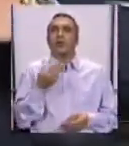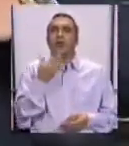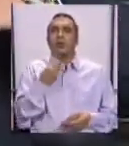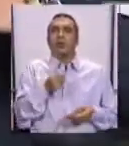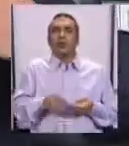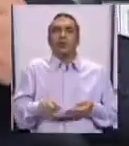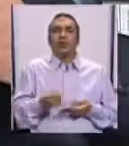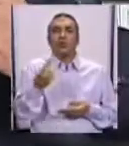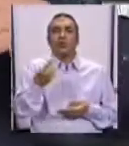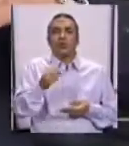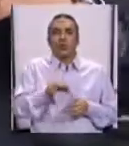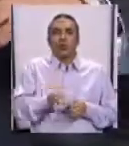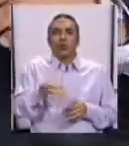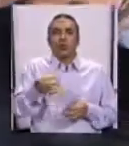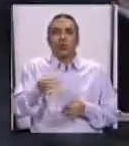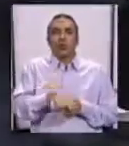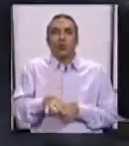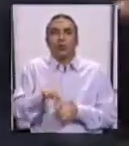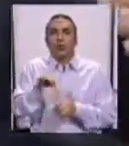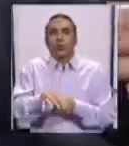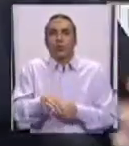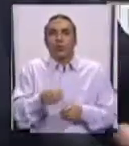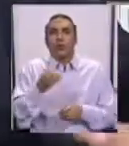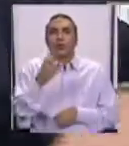conteo voto a voto abriendo las